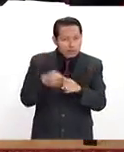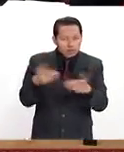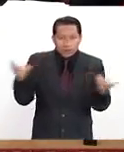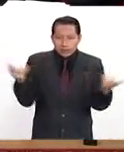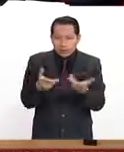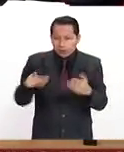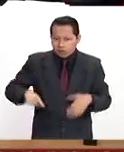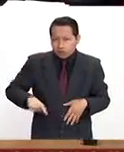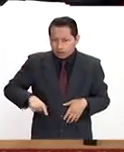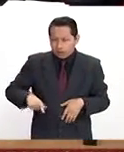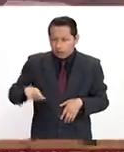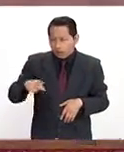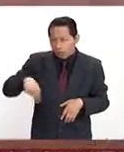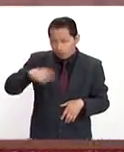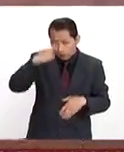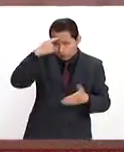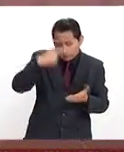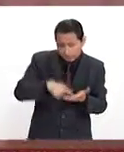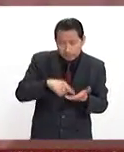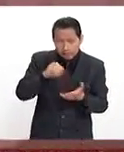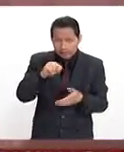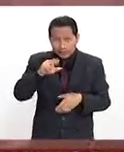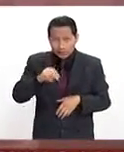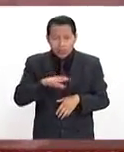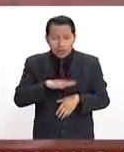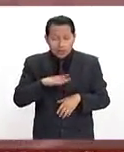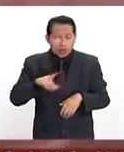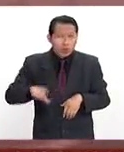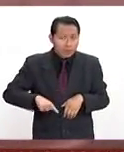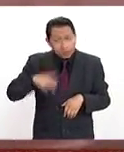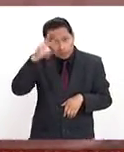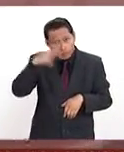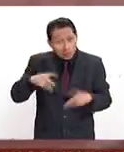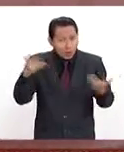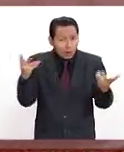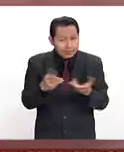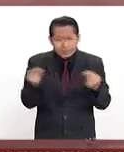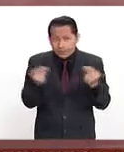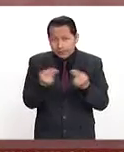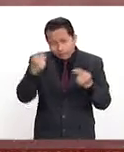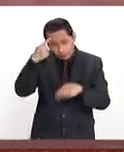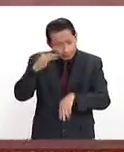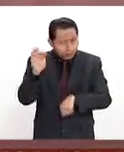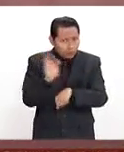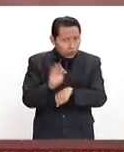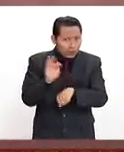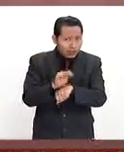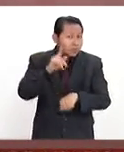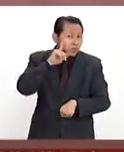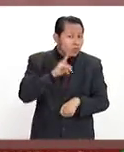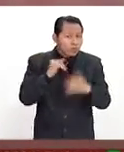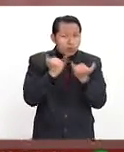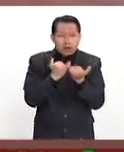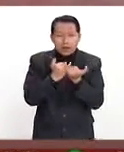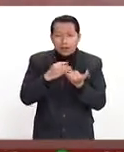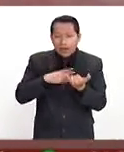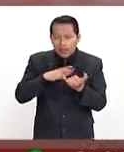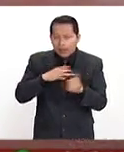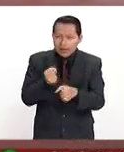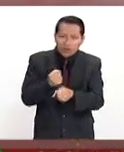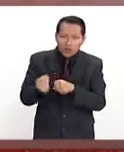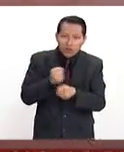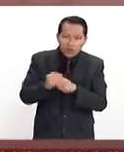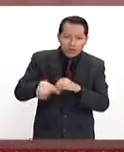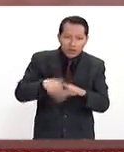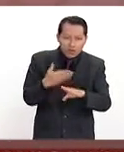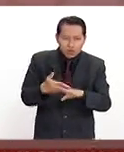gobierno. ¿Usted cree o no que el Estado mexicano está haciendo lo necesario para proteger a las mujeres y combatir la violencia contra ellas?